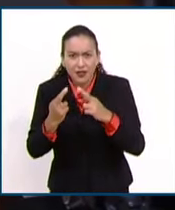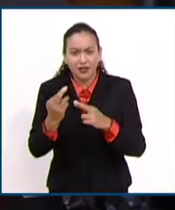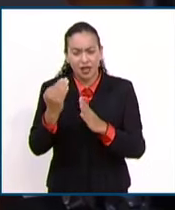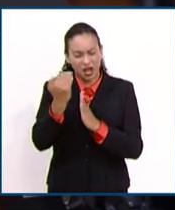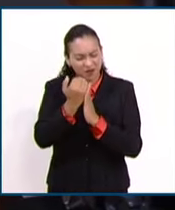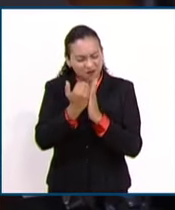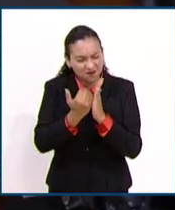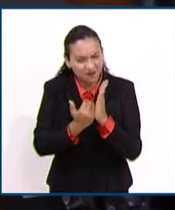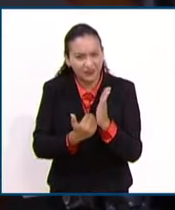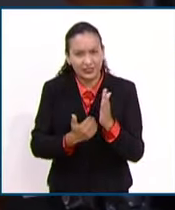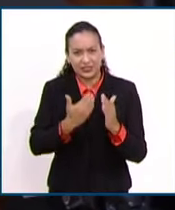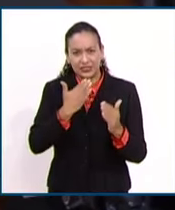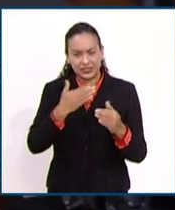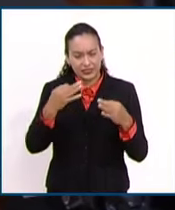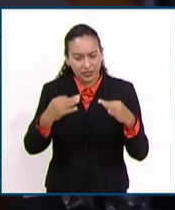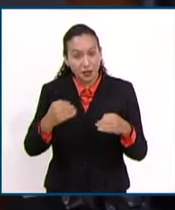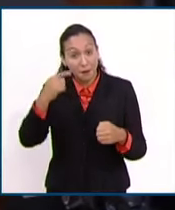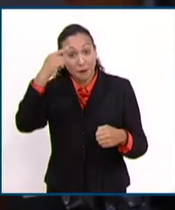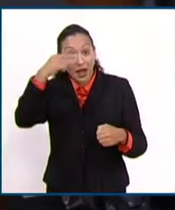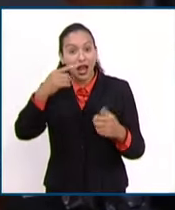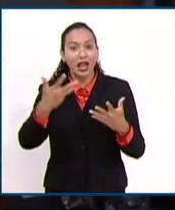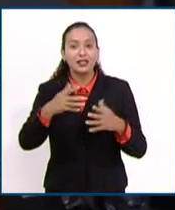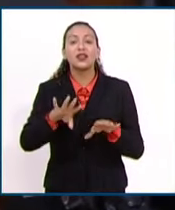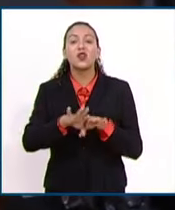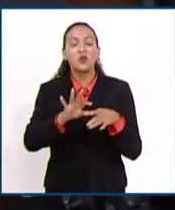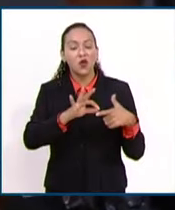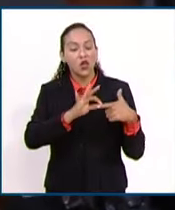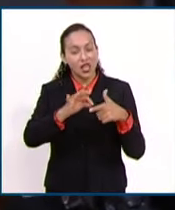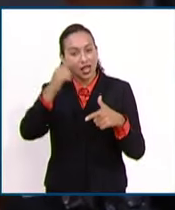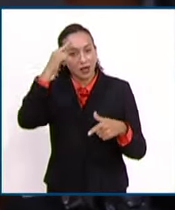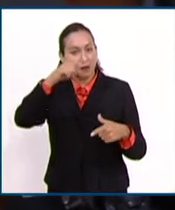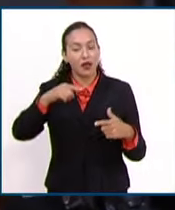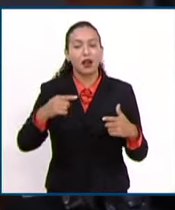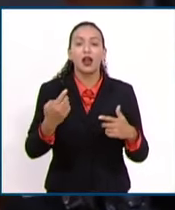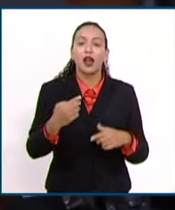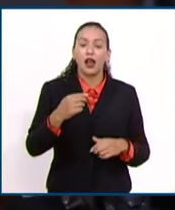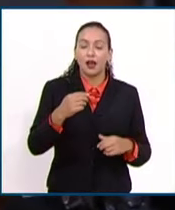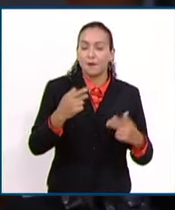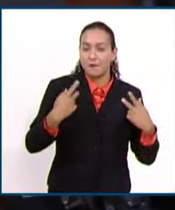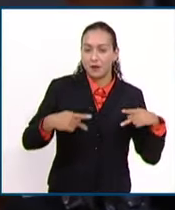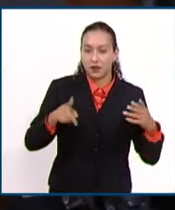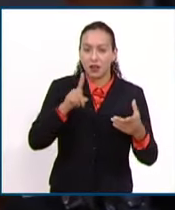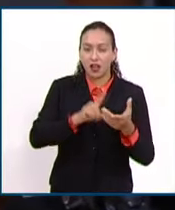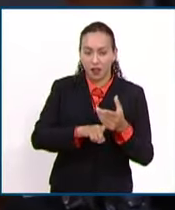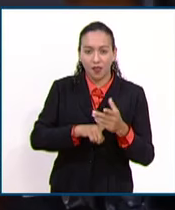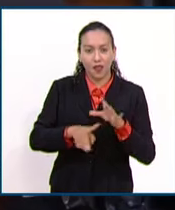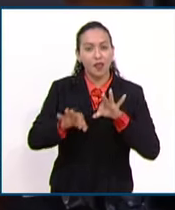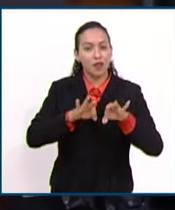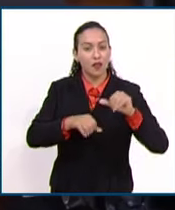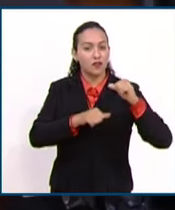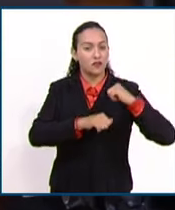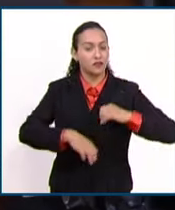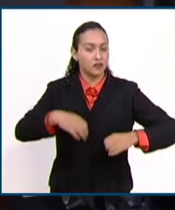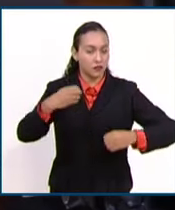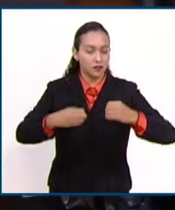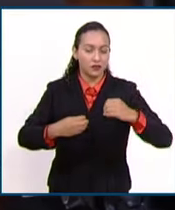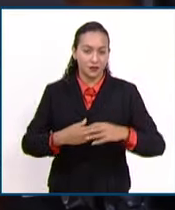un potente faro que sirve de guía a las y los navegantes de la